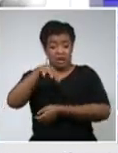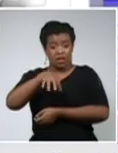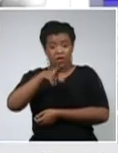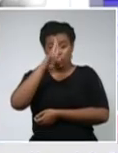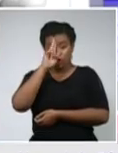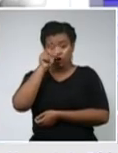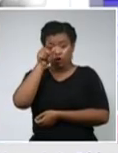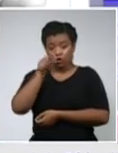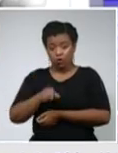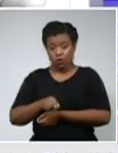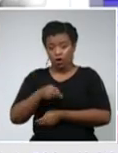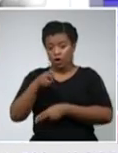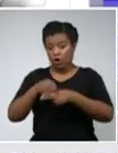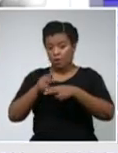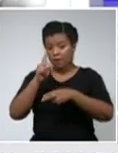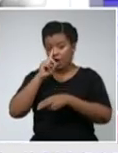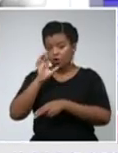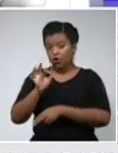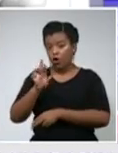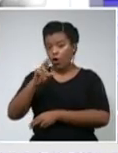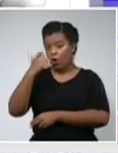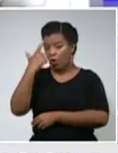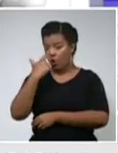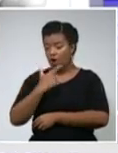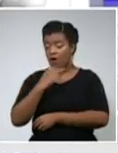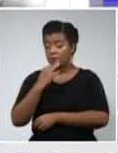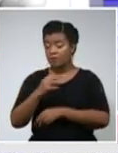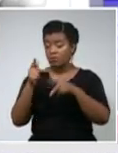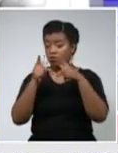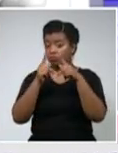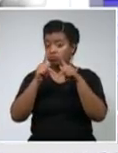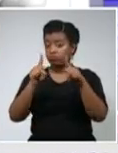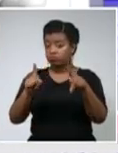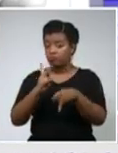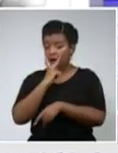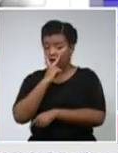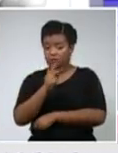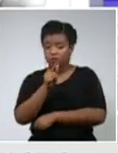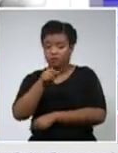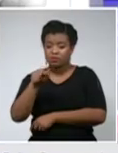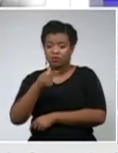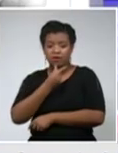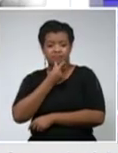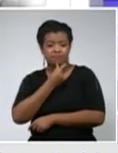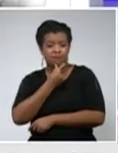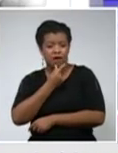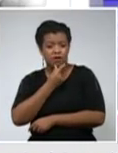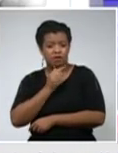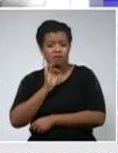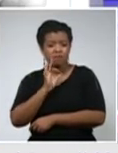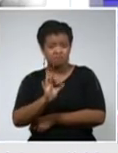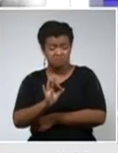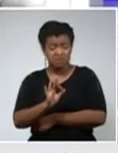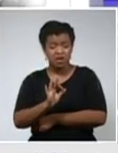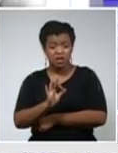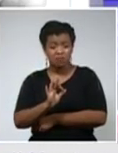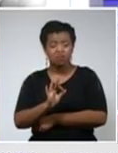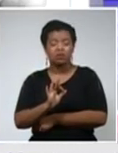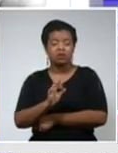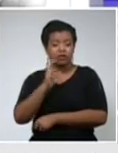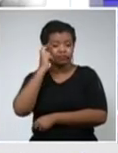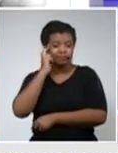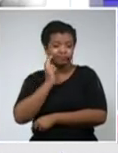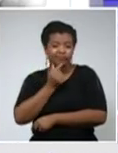María Lemus Fajardo es especialista en primer grado en geriatría y gerontología y máster en longevidad satisfactoria. Junto a